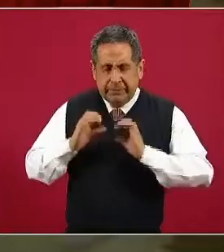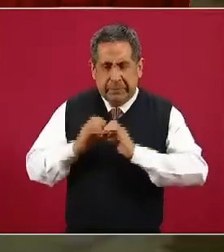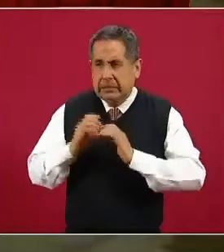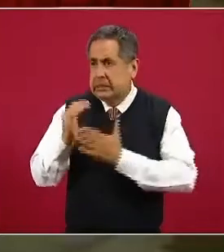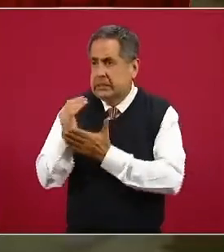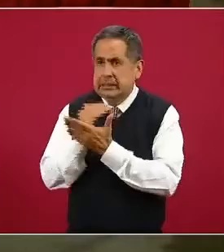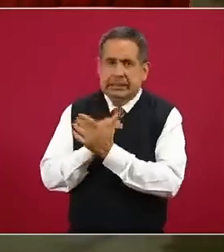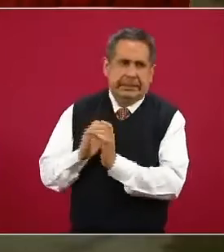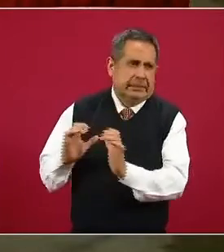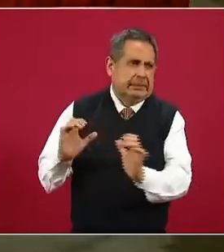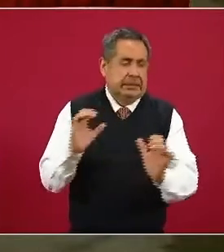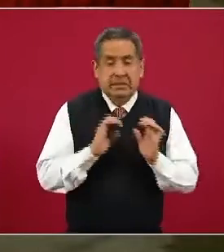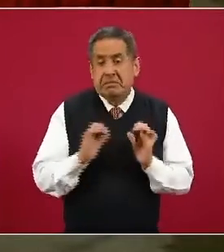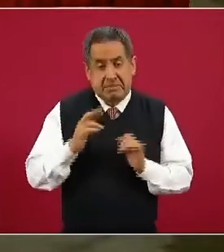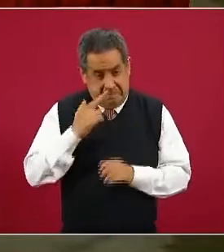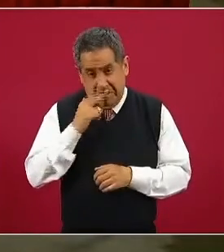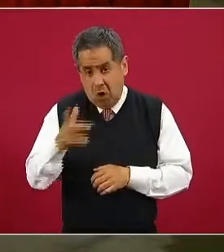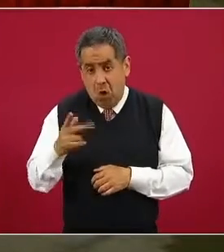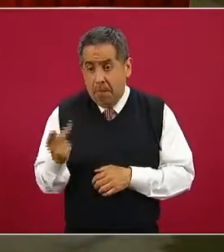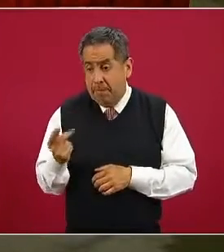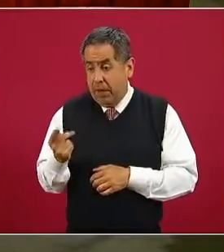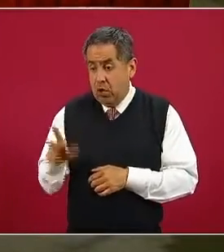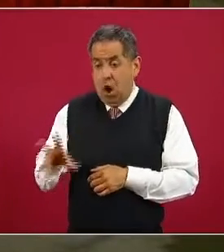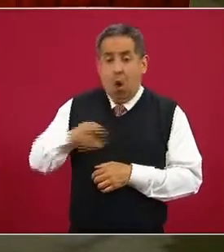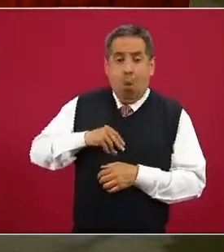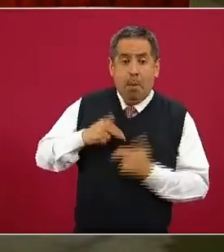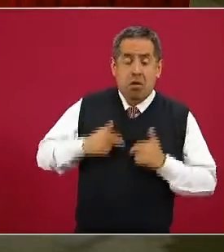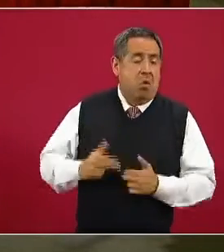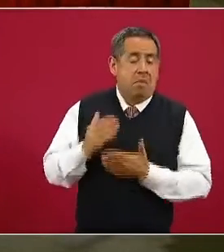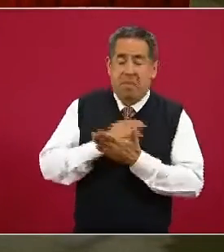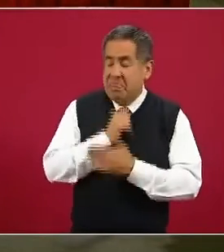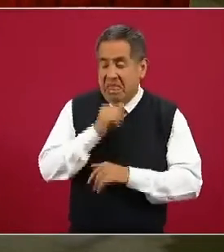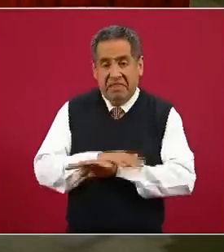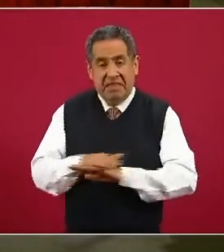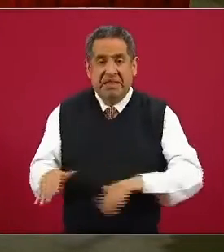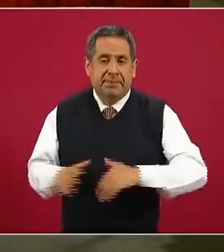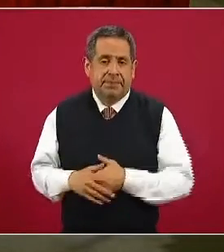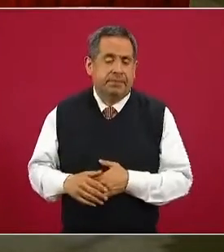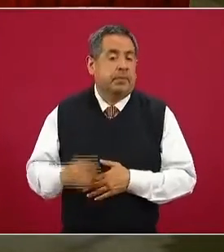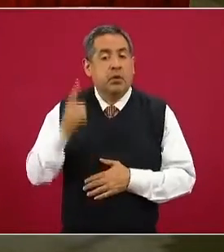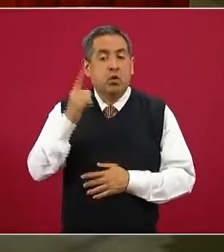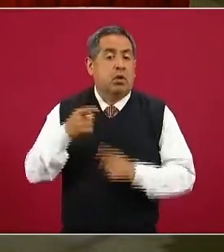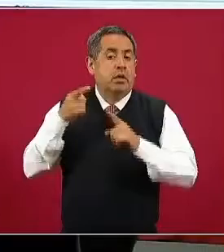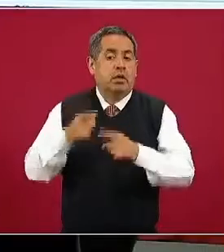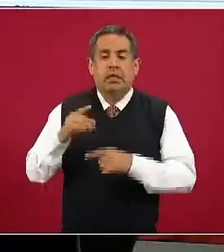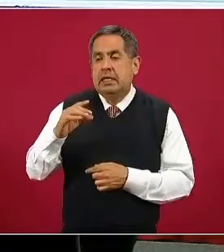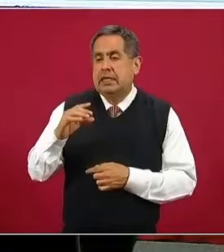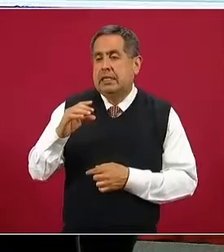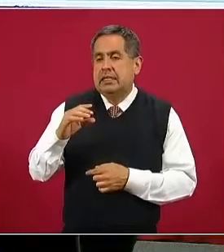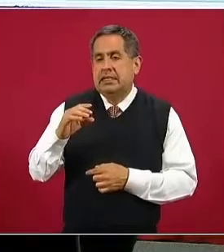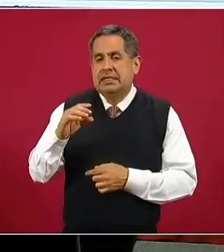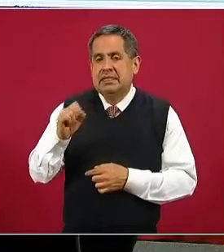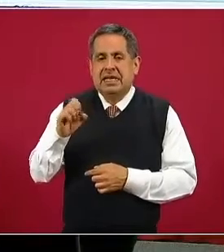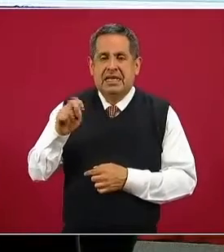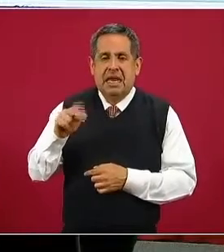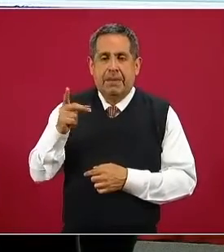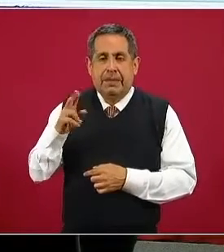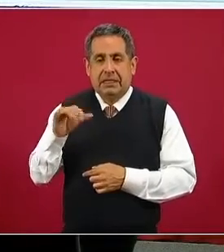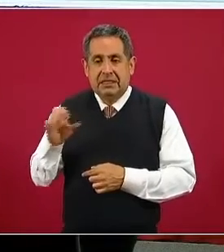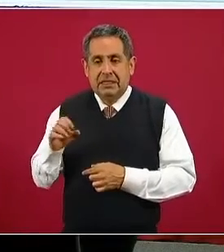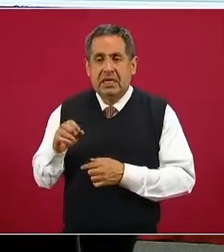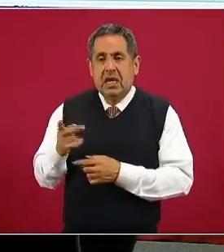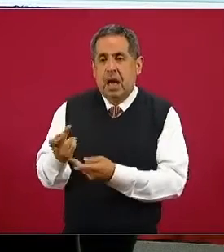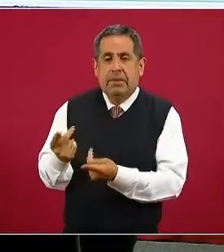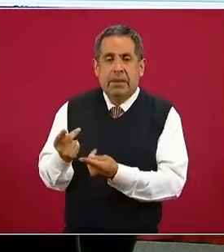la transmisión de los perros hacia los humanos. También una de las estrategias que tenemos en Senapres es tratar de controlar la población,